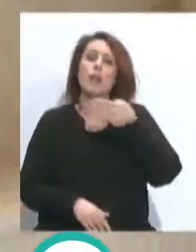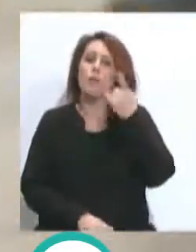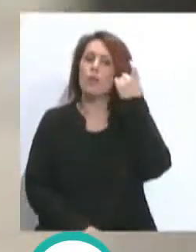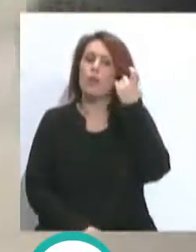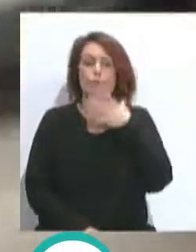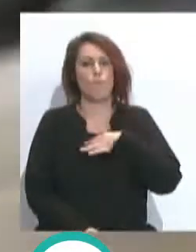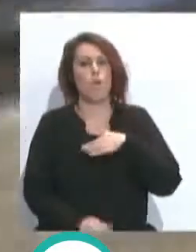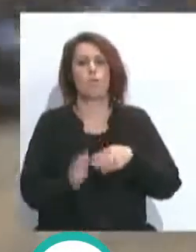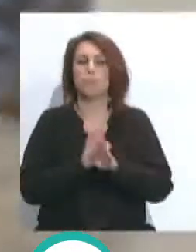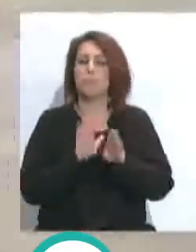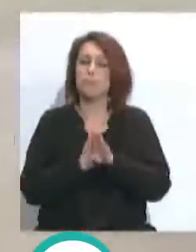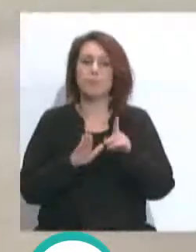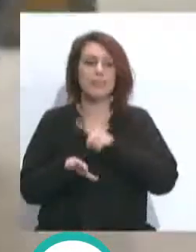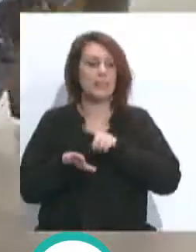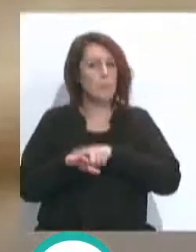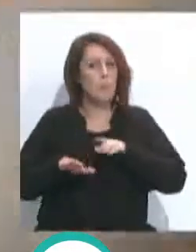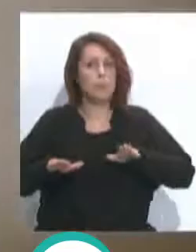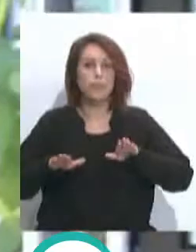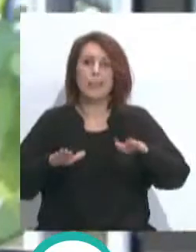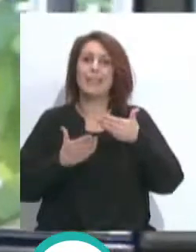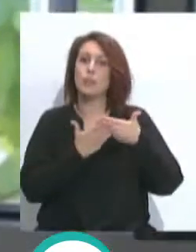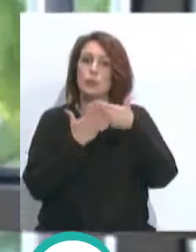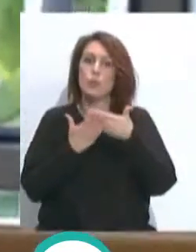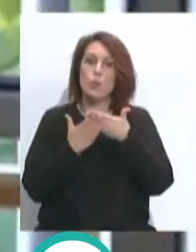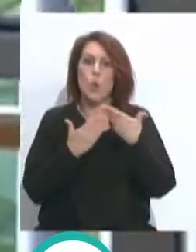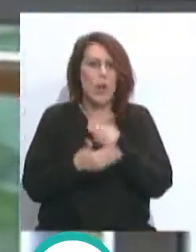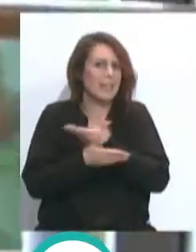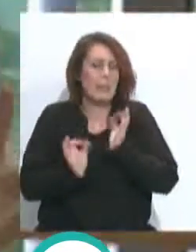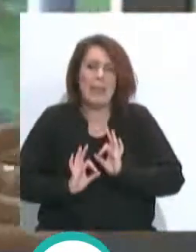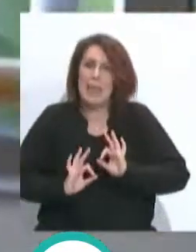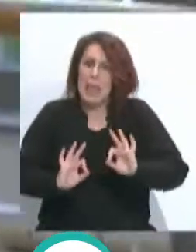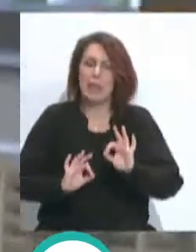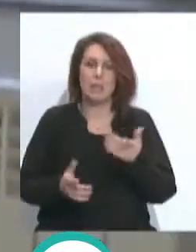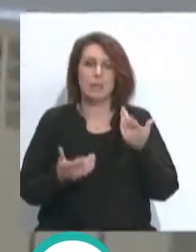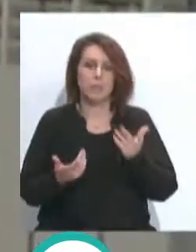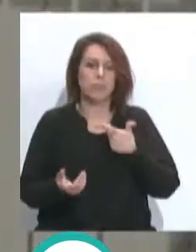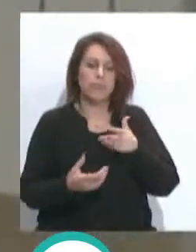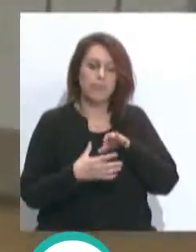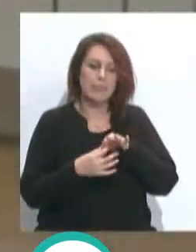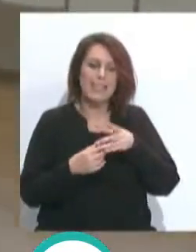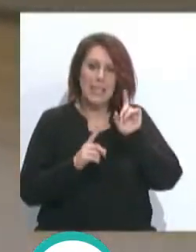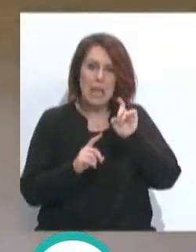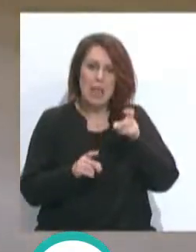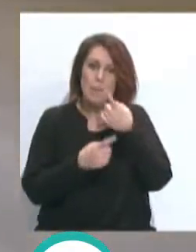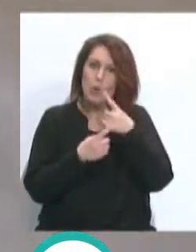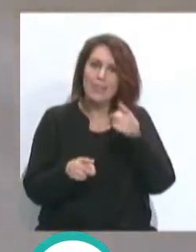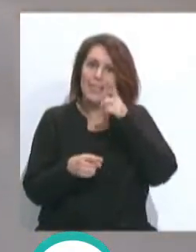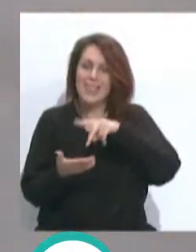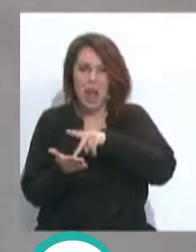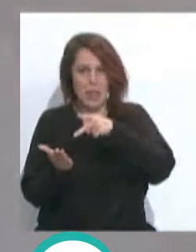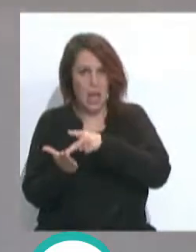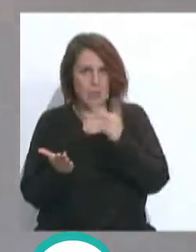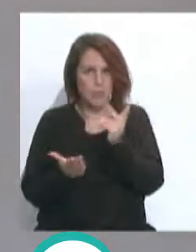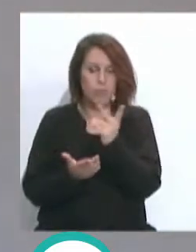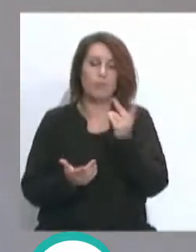bachillerato mantener la simultaneidad de los estudios en cualquier especialidad con las enseñanzas de música y danza. El